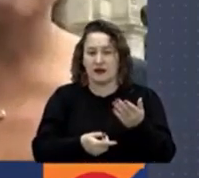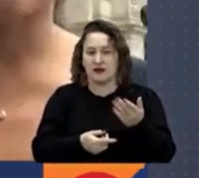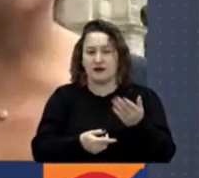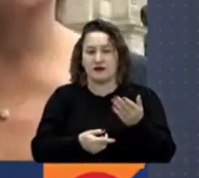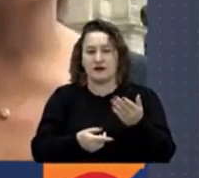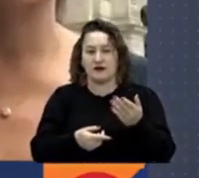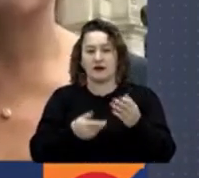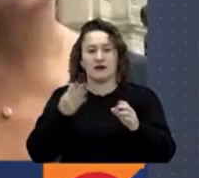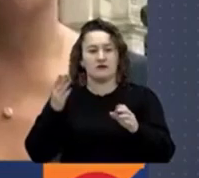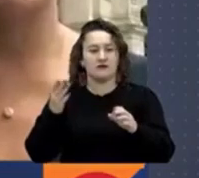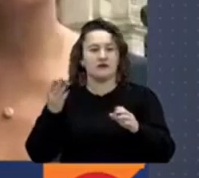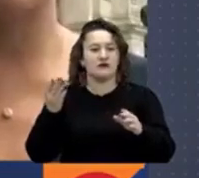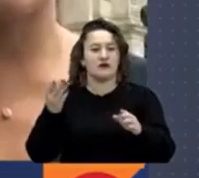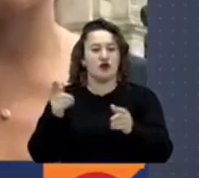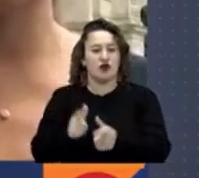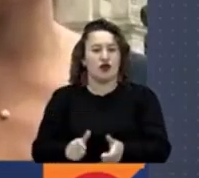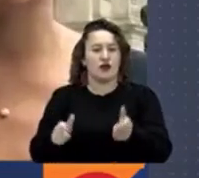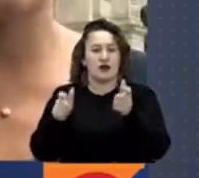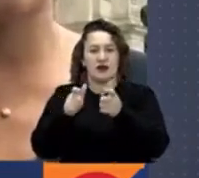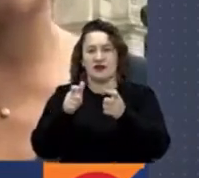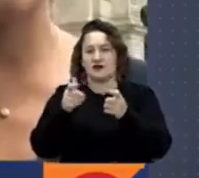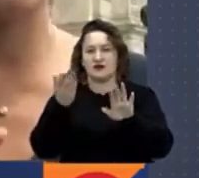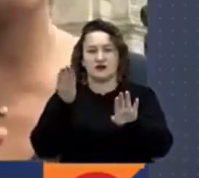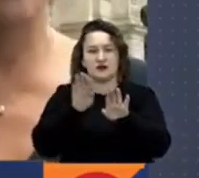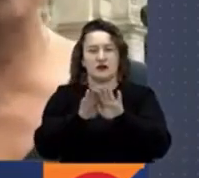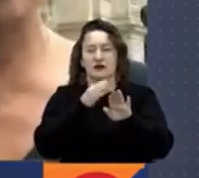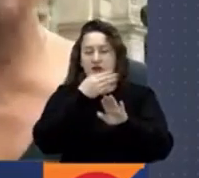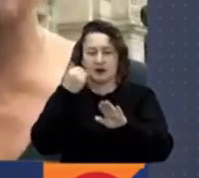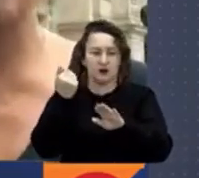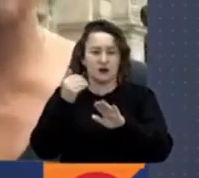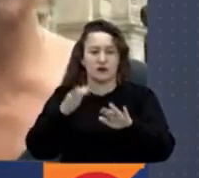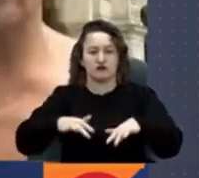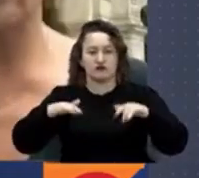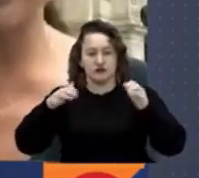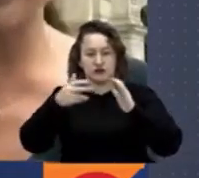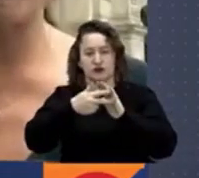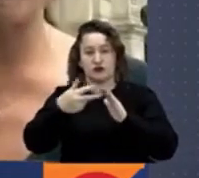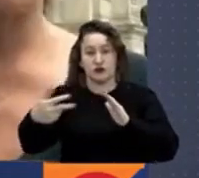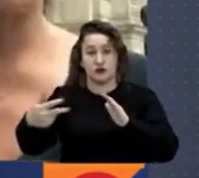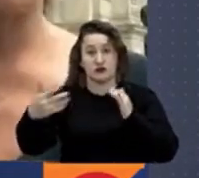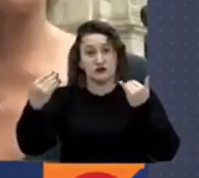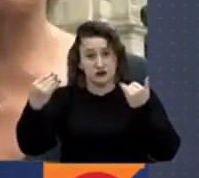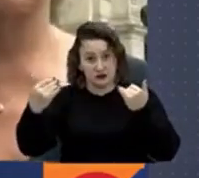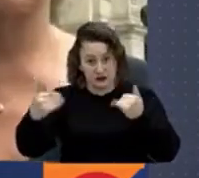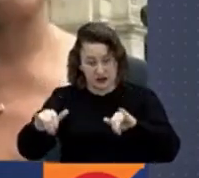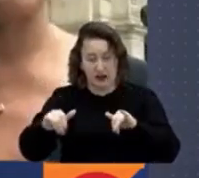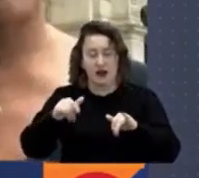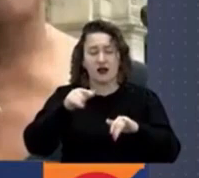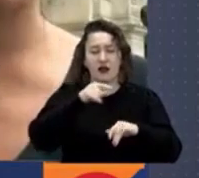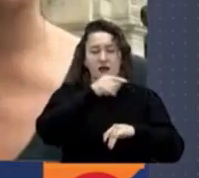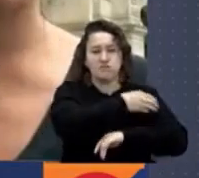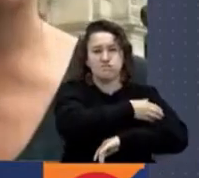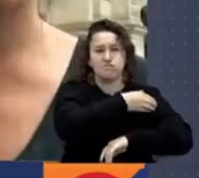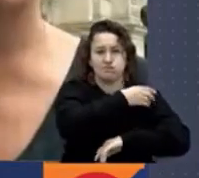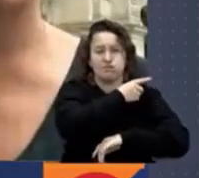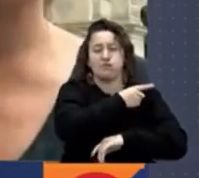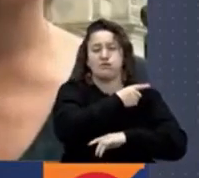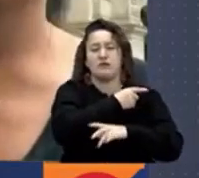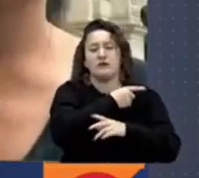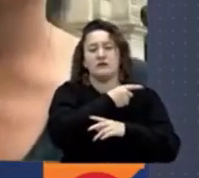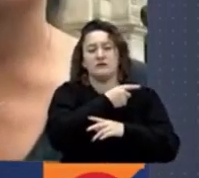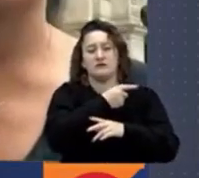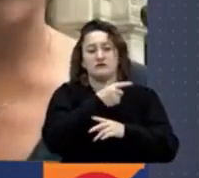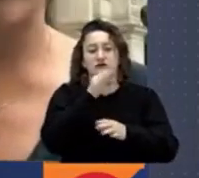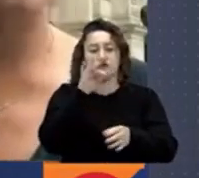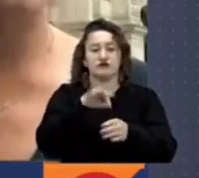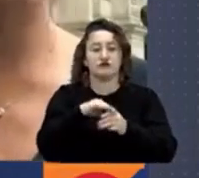del Congreso y una nueva Asamblea Constituyente. Ya el Ejecutivo ha hecho sus esfuerzos para poder adelantar las elecciones para abril